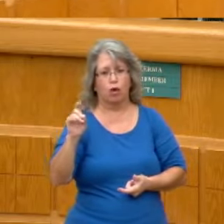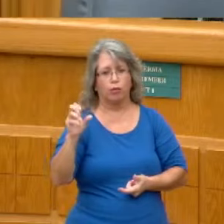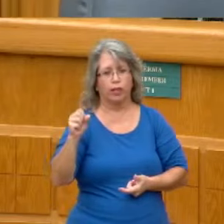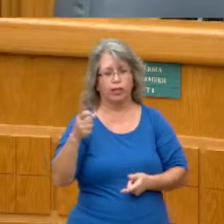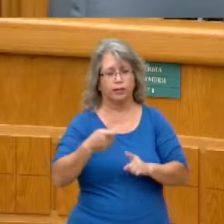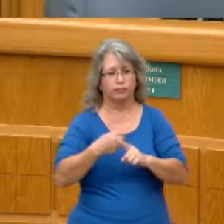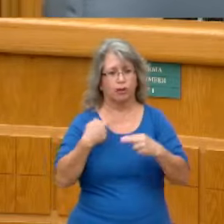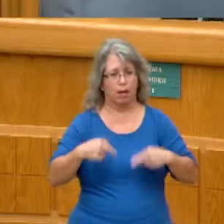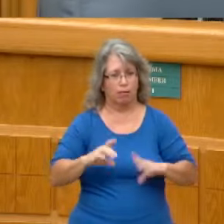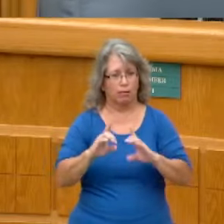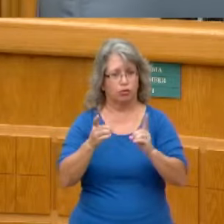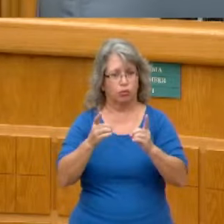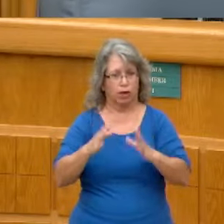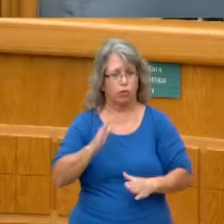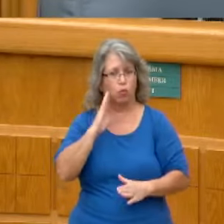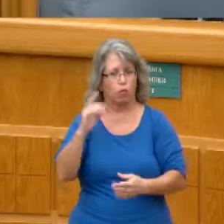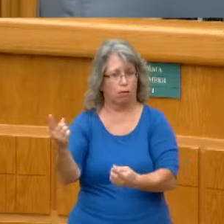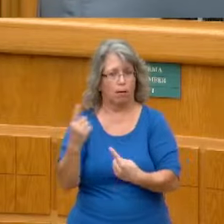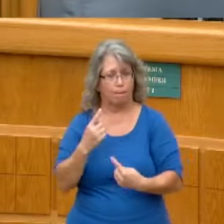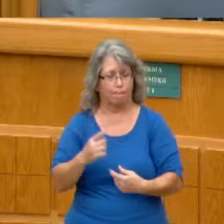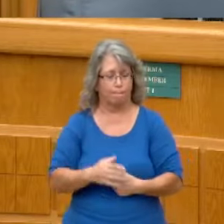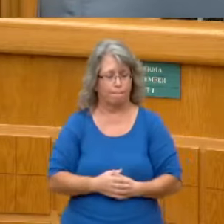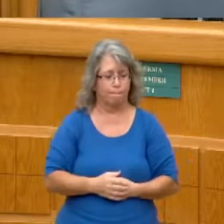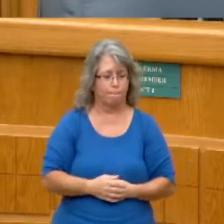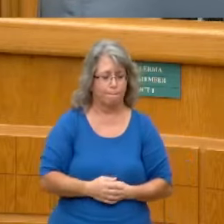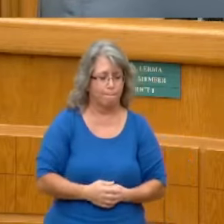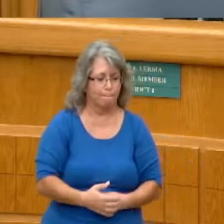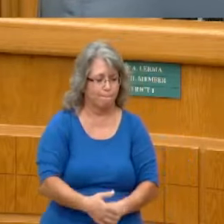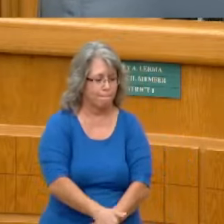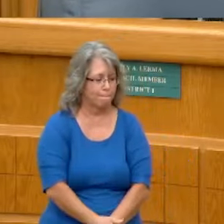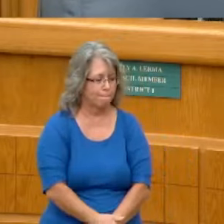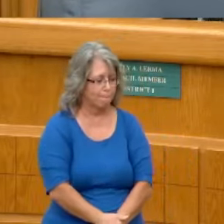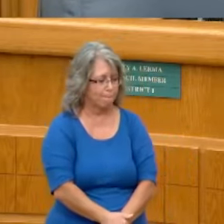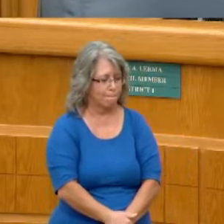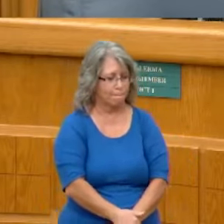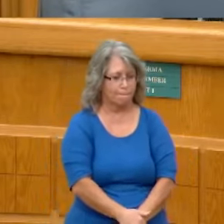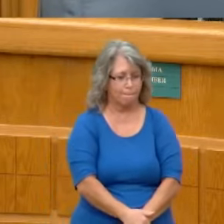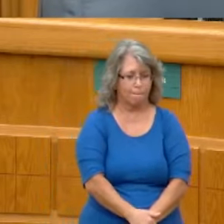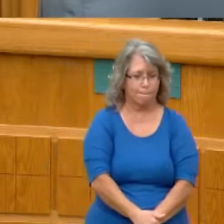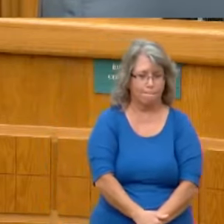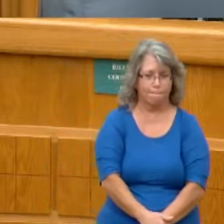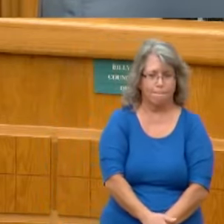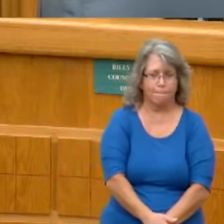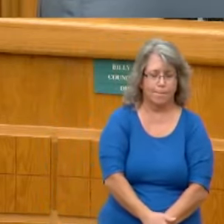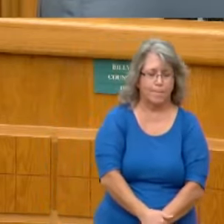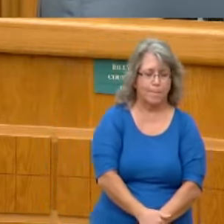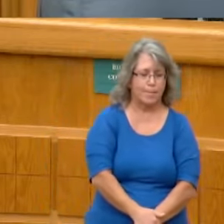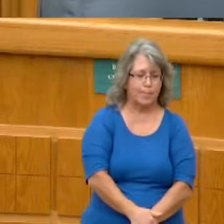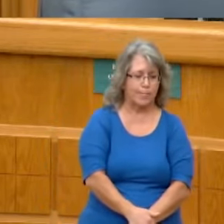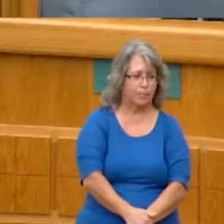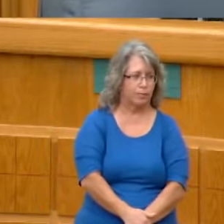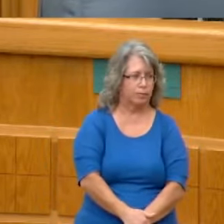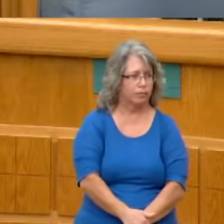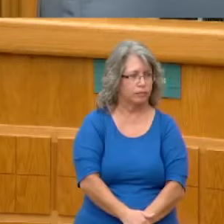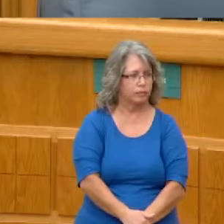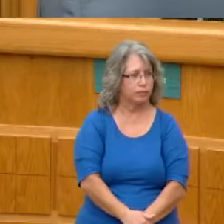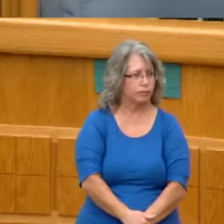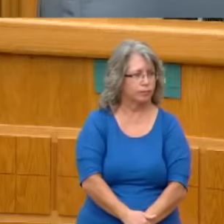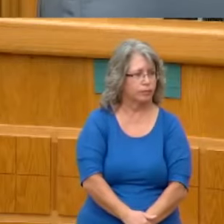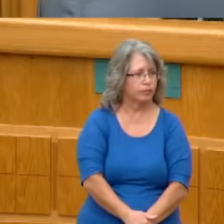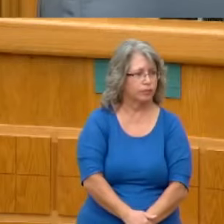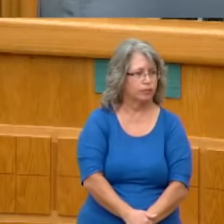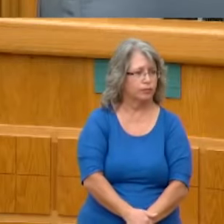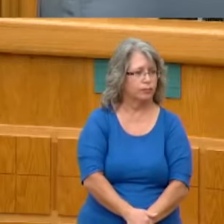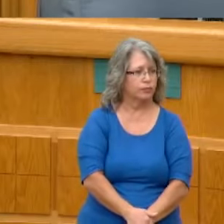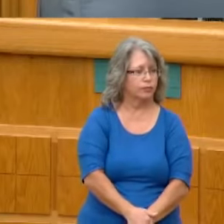Nuestro objetivo sigue siendo el mismo. Queremos que nuestros residentes estén vacunados, por lo que el Distrito de Salud continúa ofreciendo vacunas gratuitas, terceras